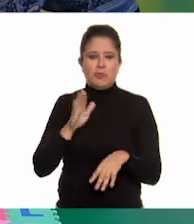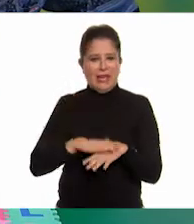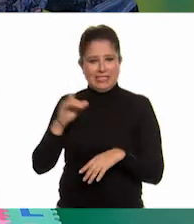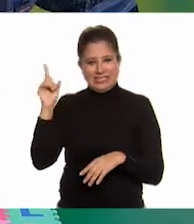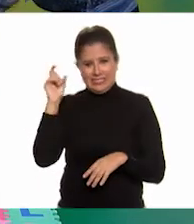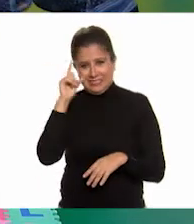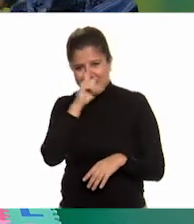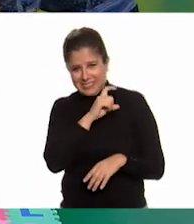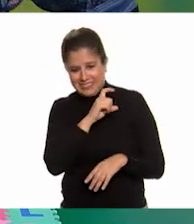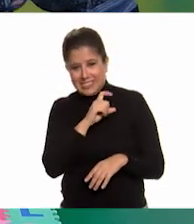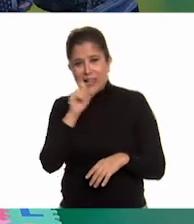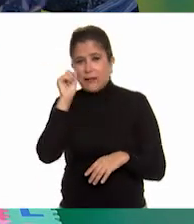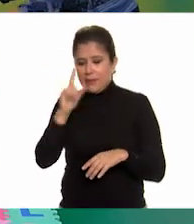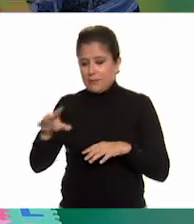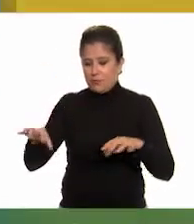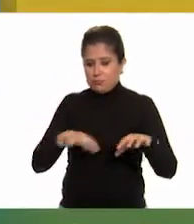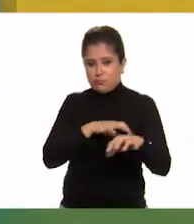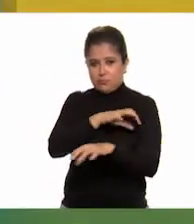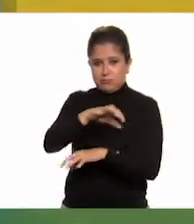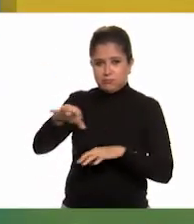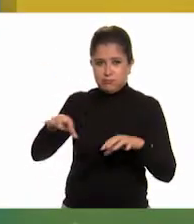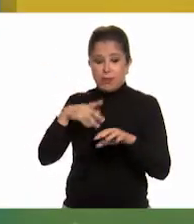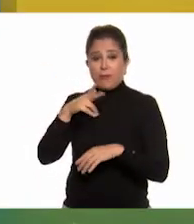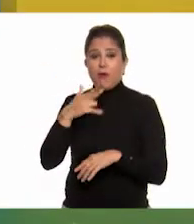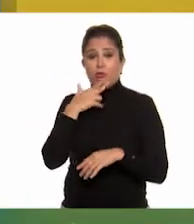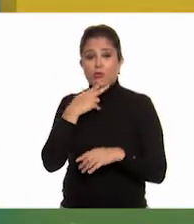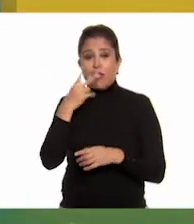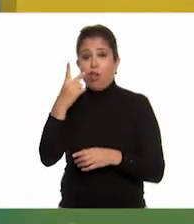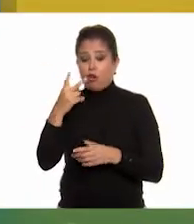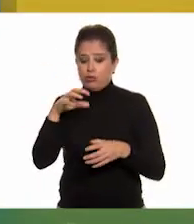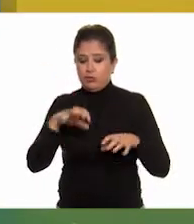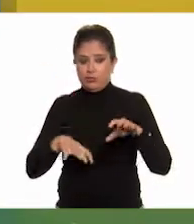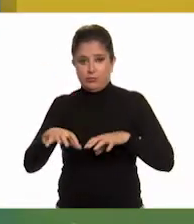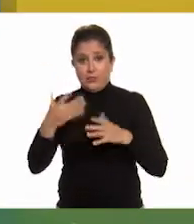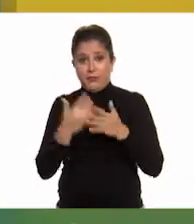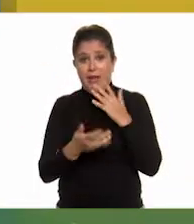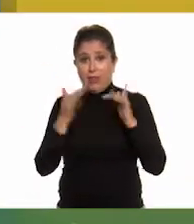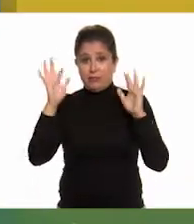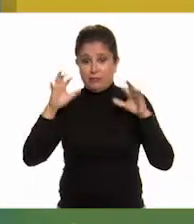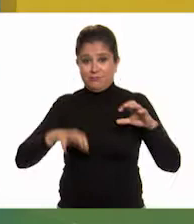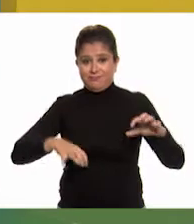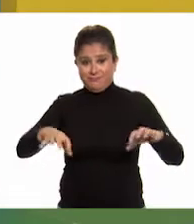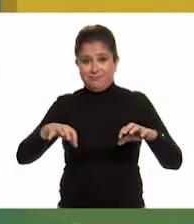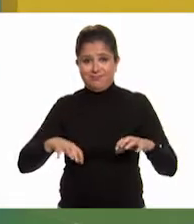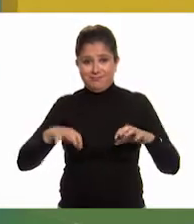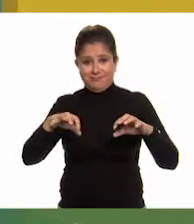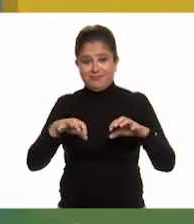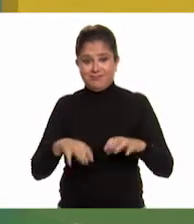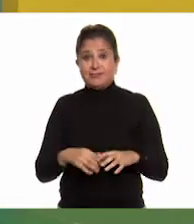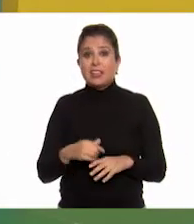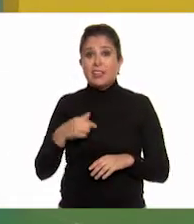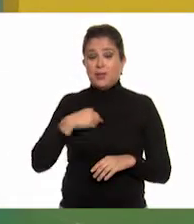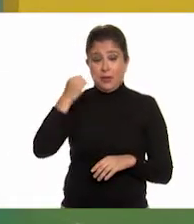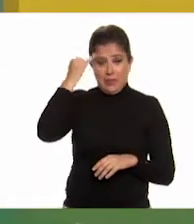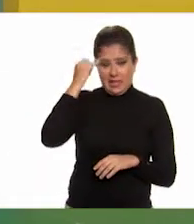complicado. Son los mismos movimientos, pero utilizamos los dos botes y las dos manos, ¿sale? A ver, vamos a intentar. Y a mí se me ocurre otro que puede